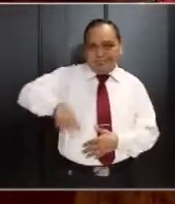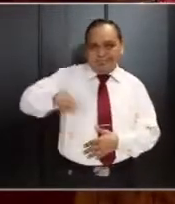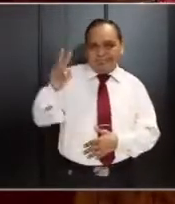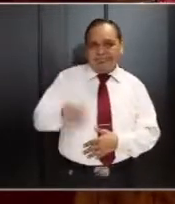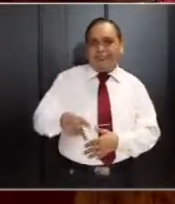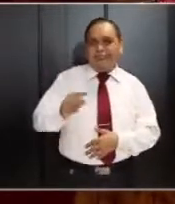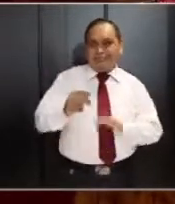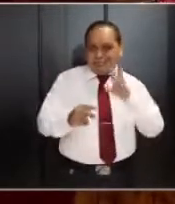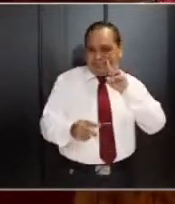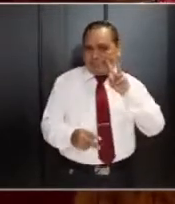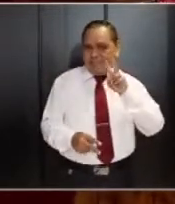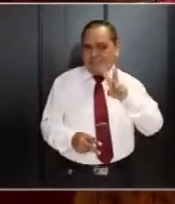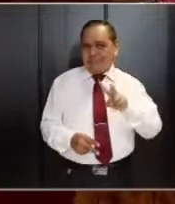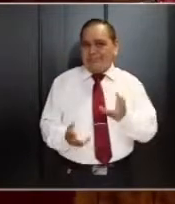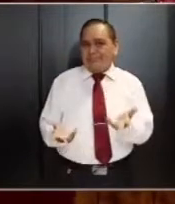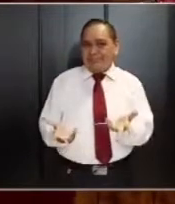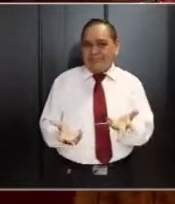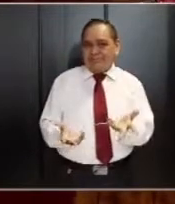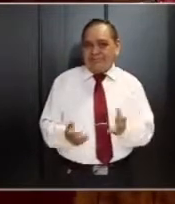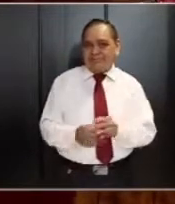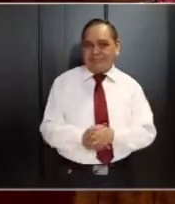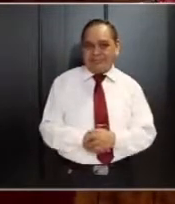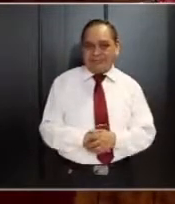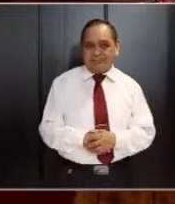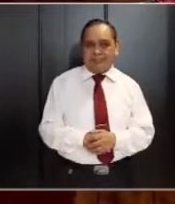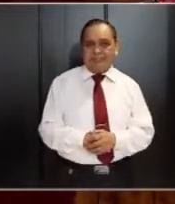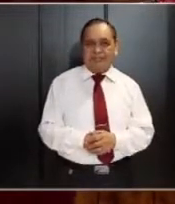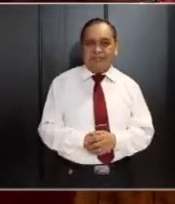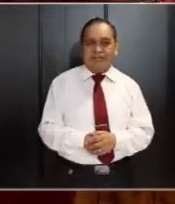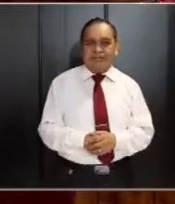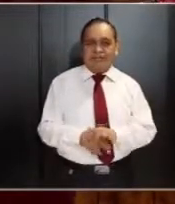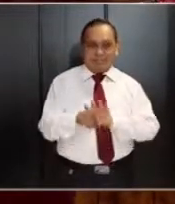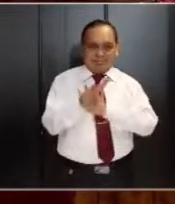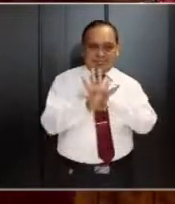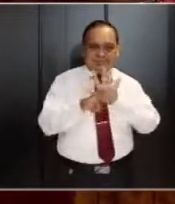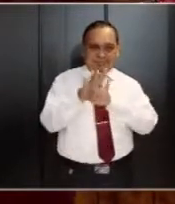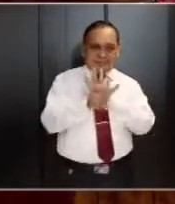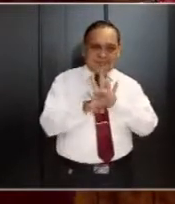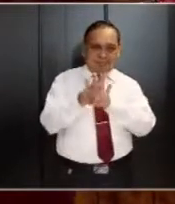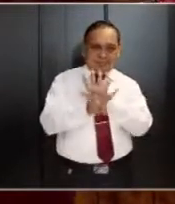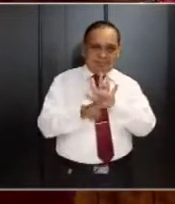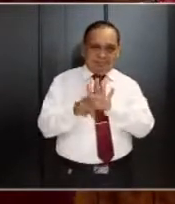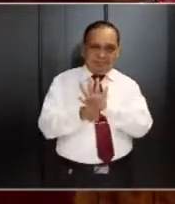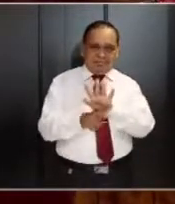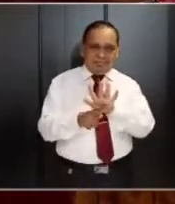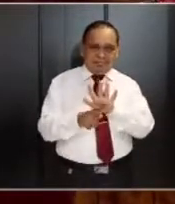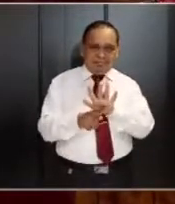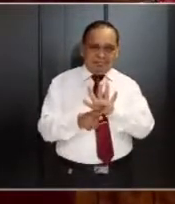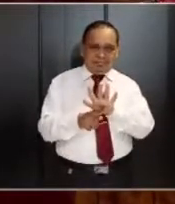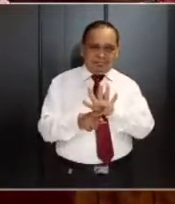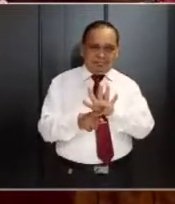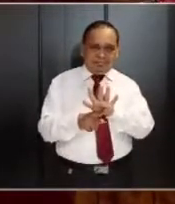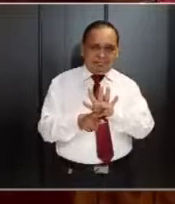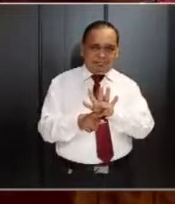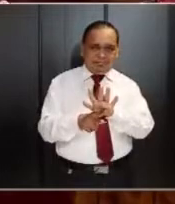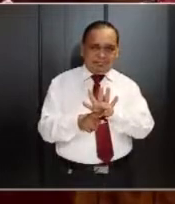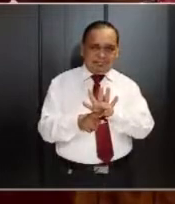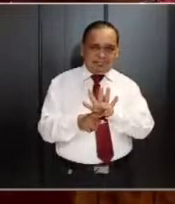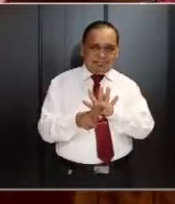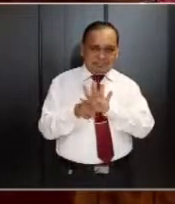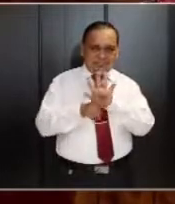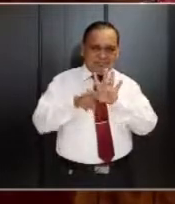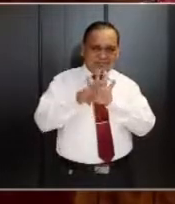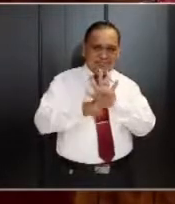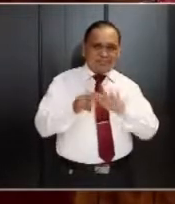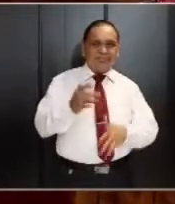ya no se miren, ¿no? Ya ni disimulan. Escuchamos un video de los que No, sí, fue, le agradecemos